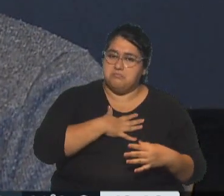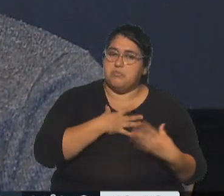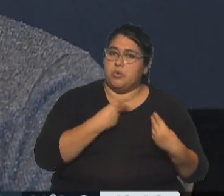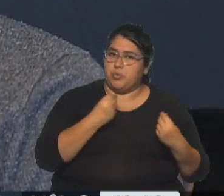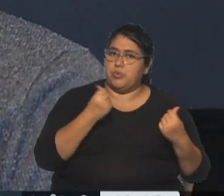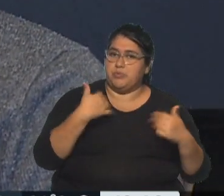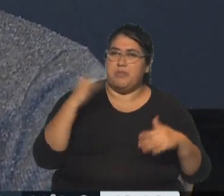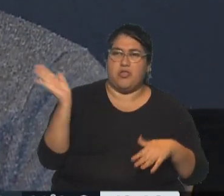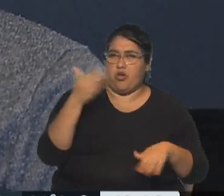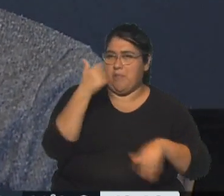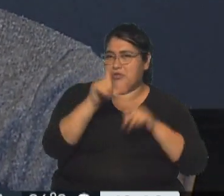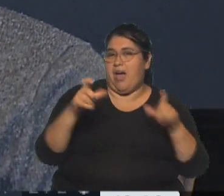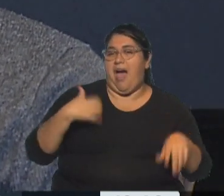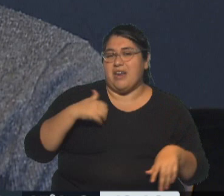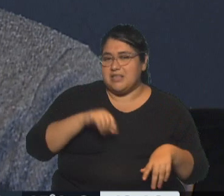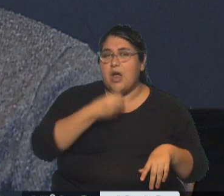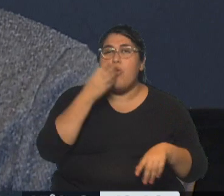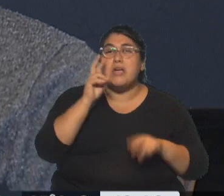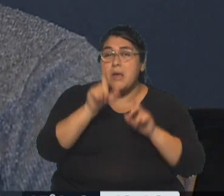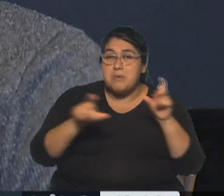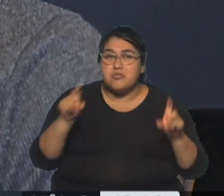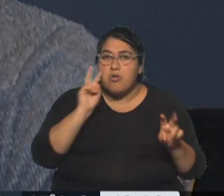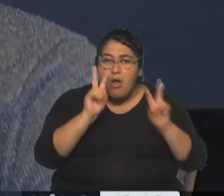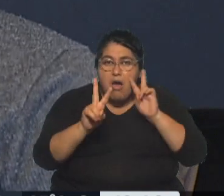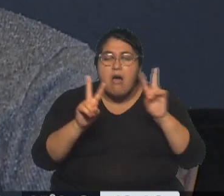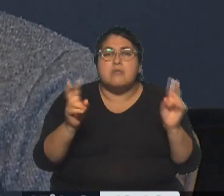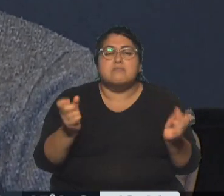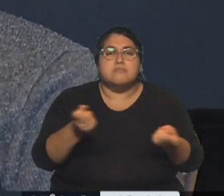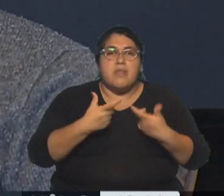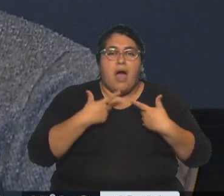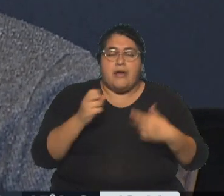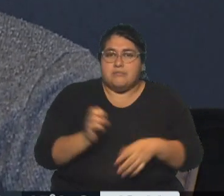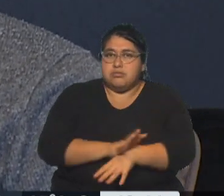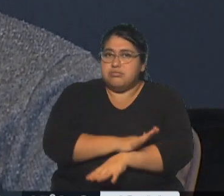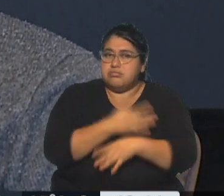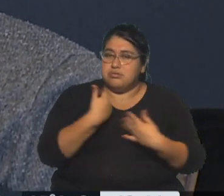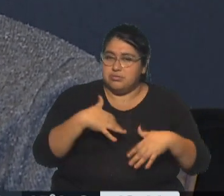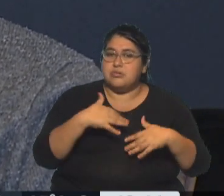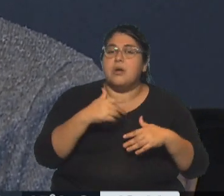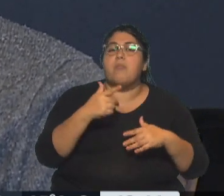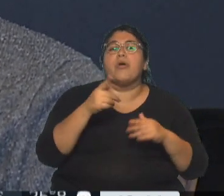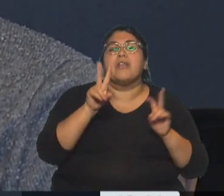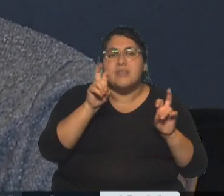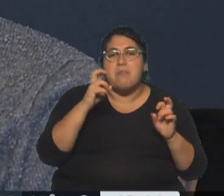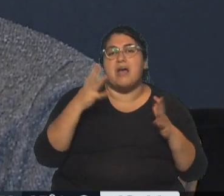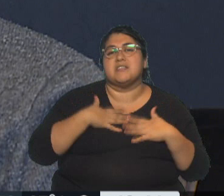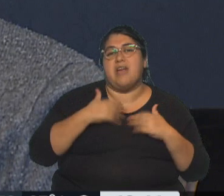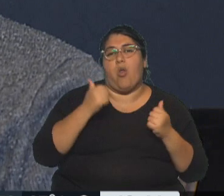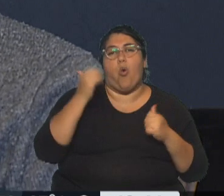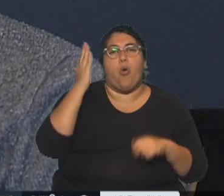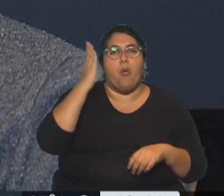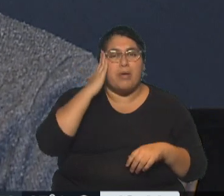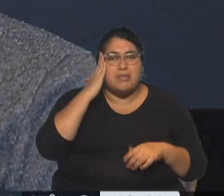los argentinos y a cualquier persona que lo vea lo va a interpelar, porque trata de salud mental, habla de los